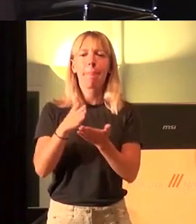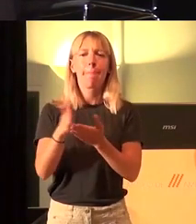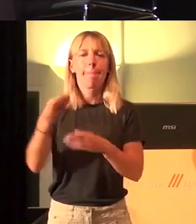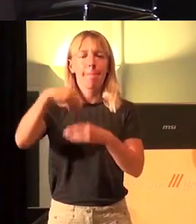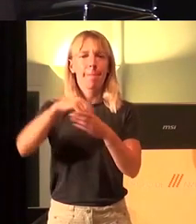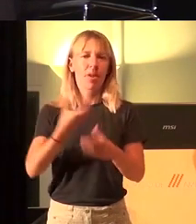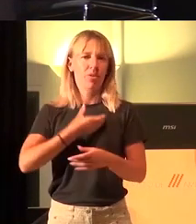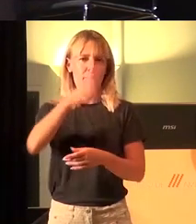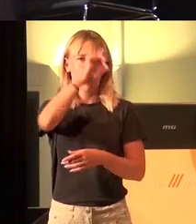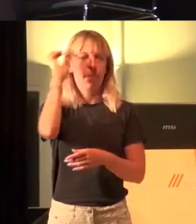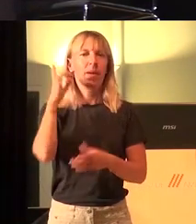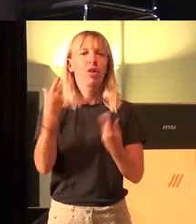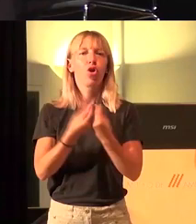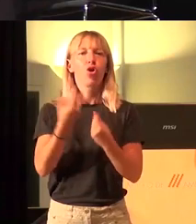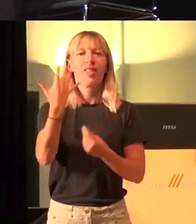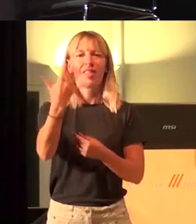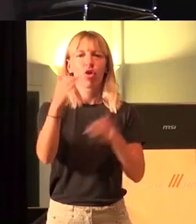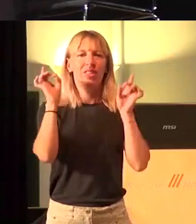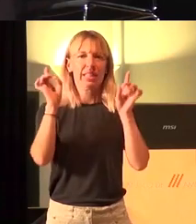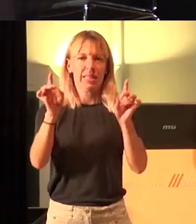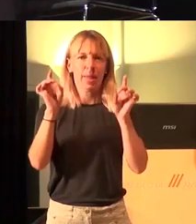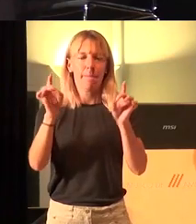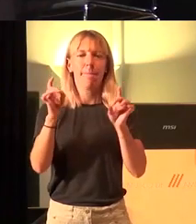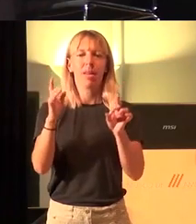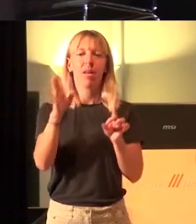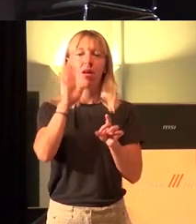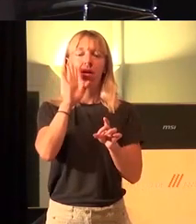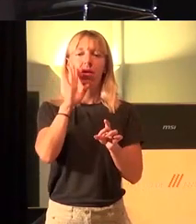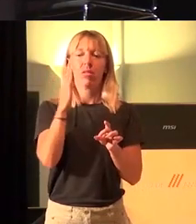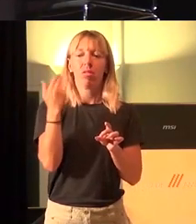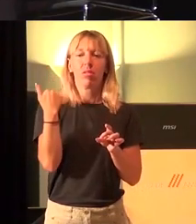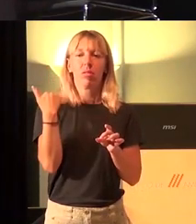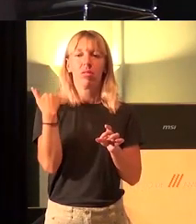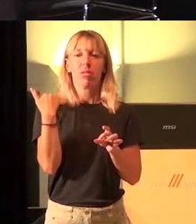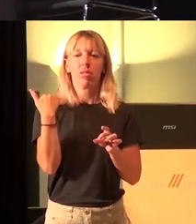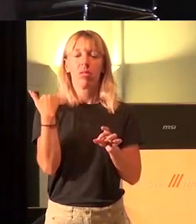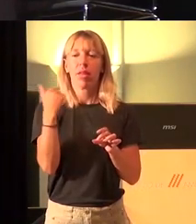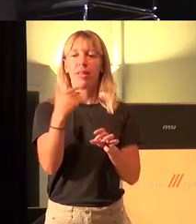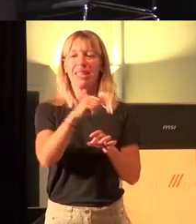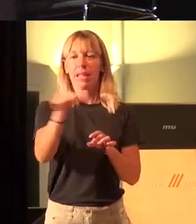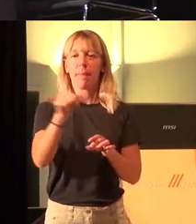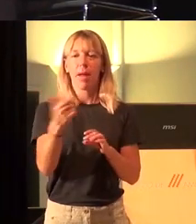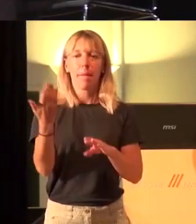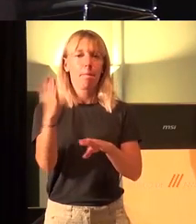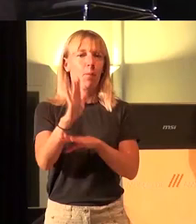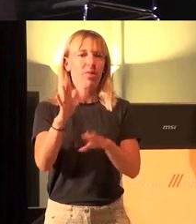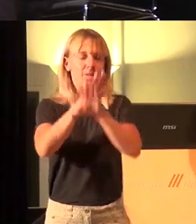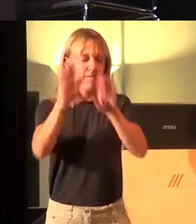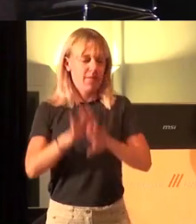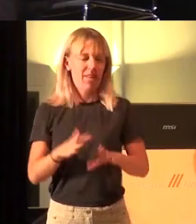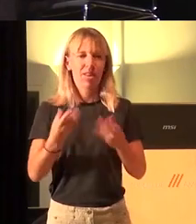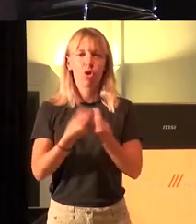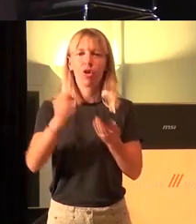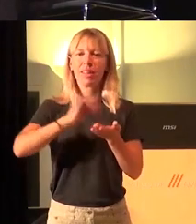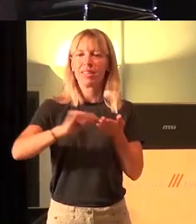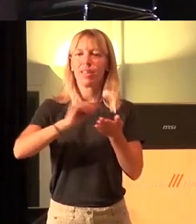Madrid, a través de 5 disciplinas. Acabamos de tener hace poquitas semanas la muestra final, donde a través de la